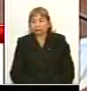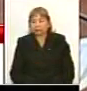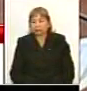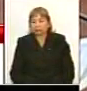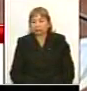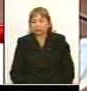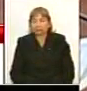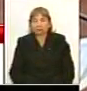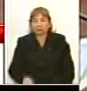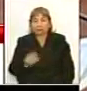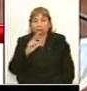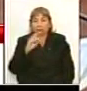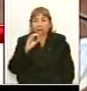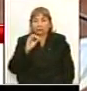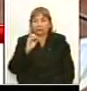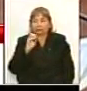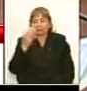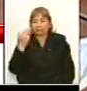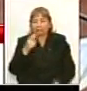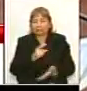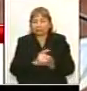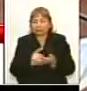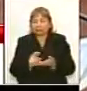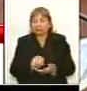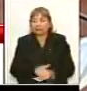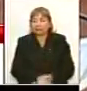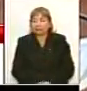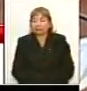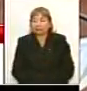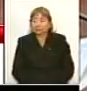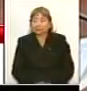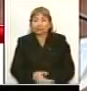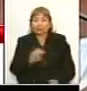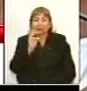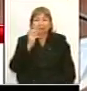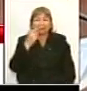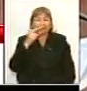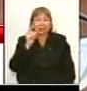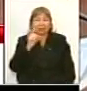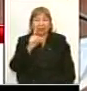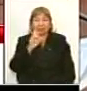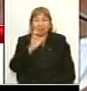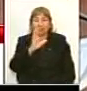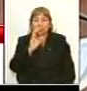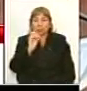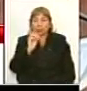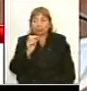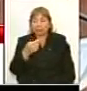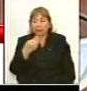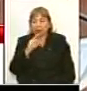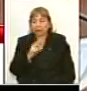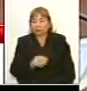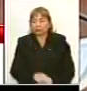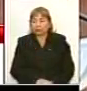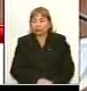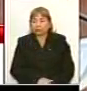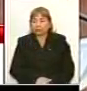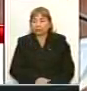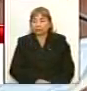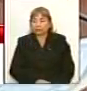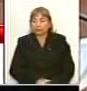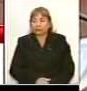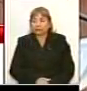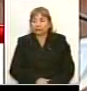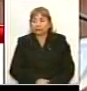que hemos aprobado en el Pleno la semana pasada. 6 mil, de 150 mil millones de soles.